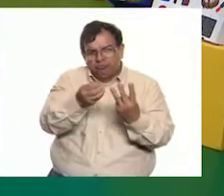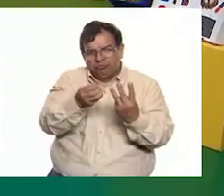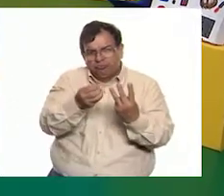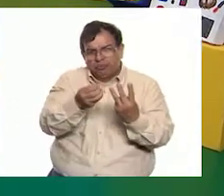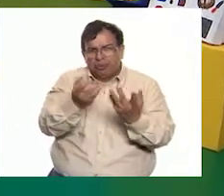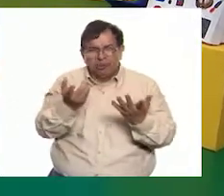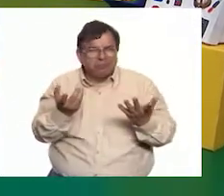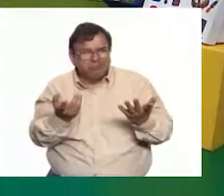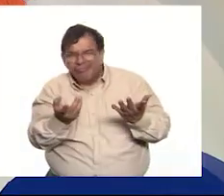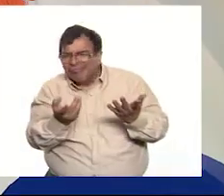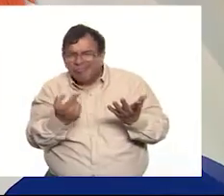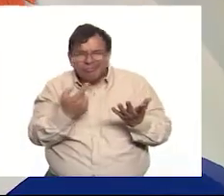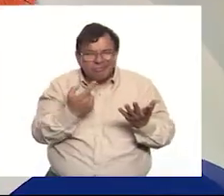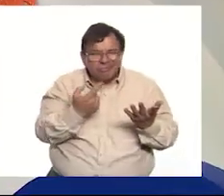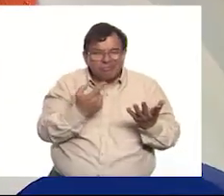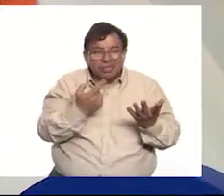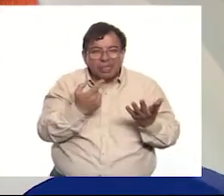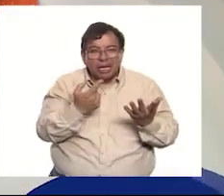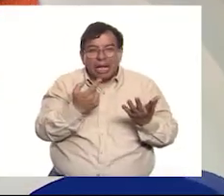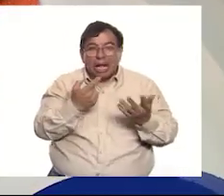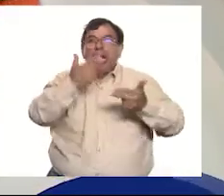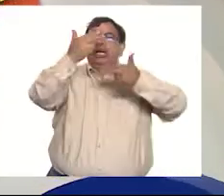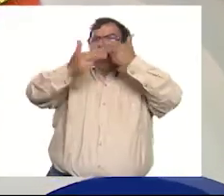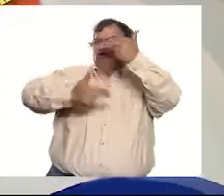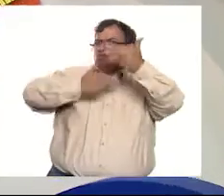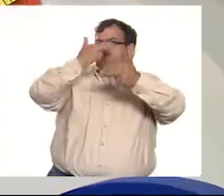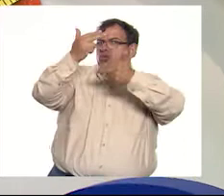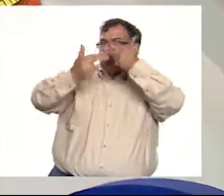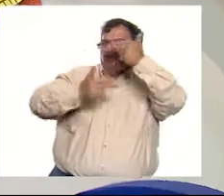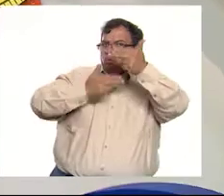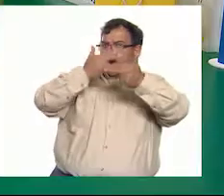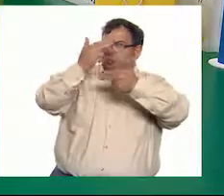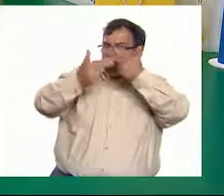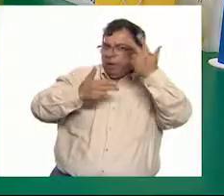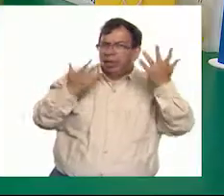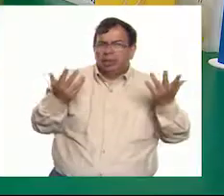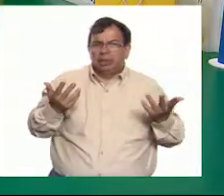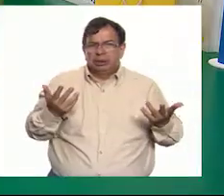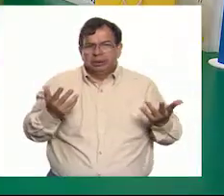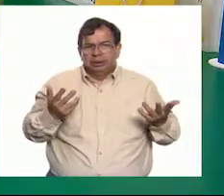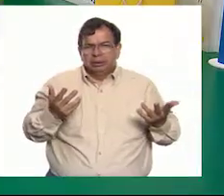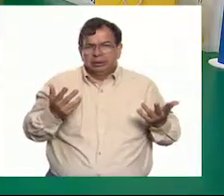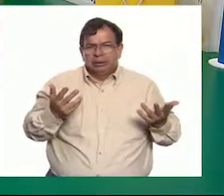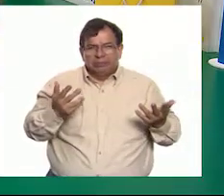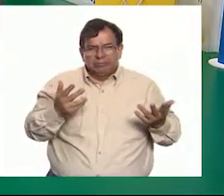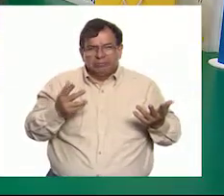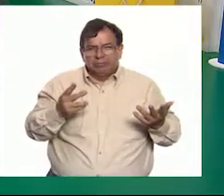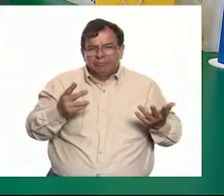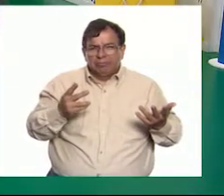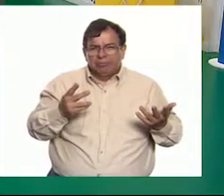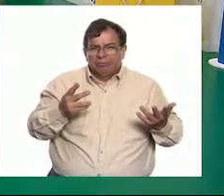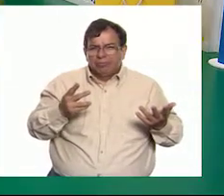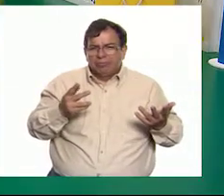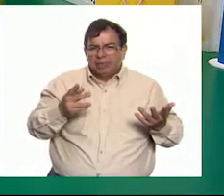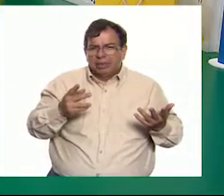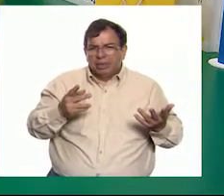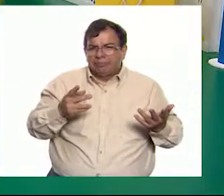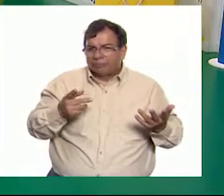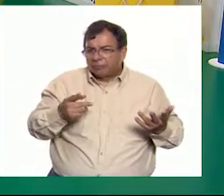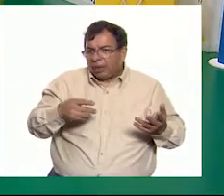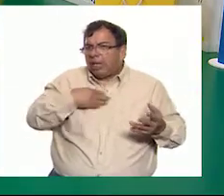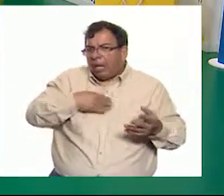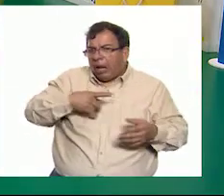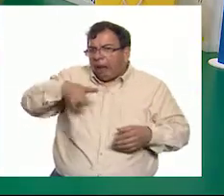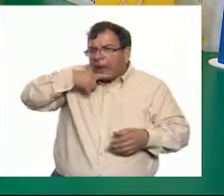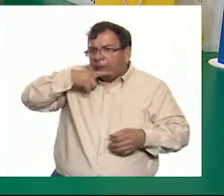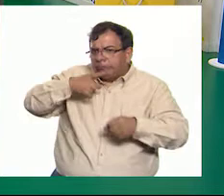Por ejemplo... Las nubes que están ahí atrás. Las nubes. ¿Qué más? Los lápices de colores que están